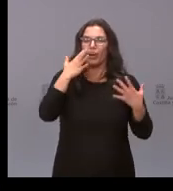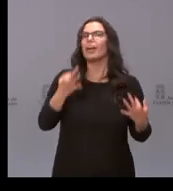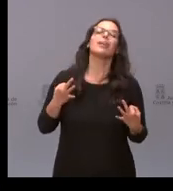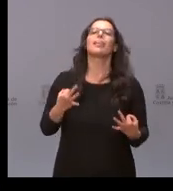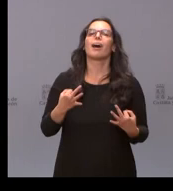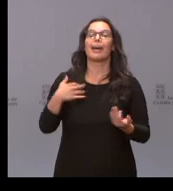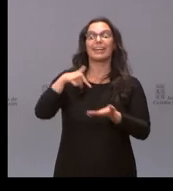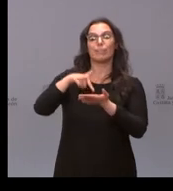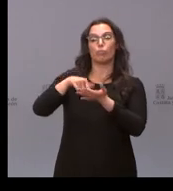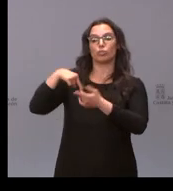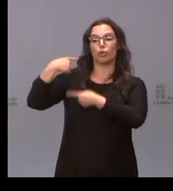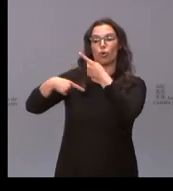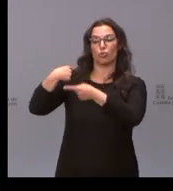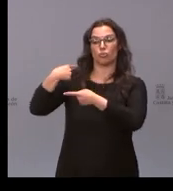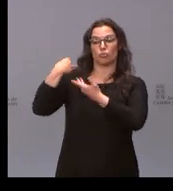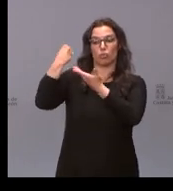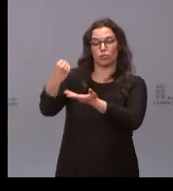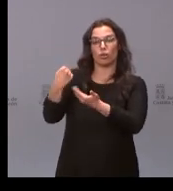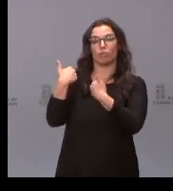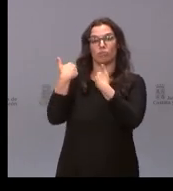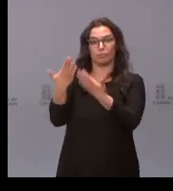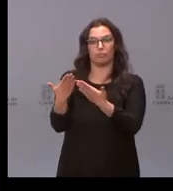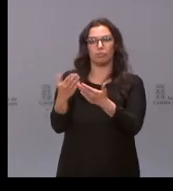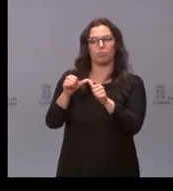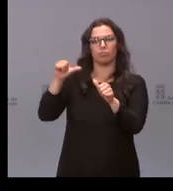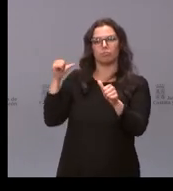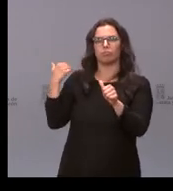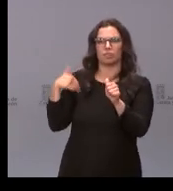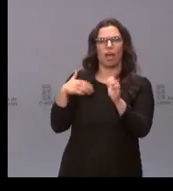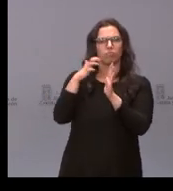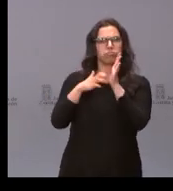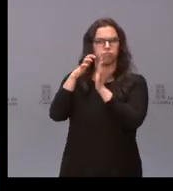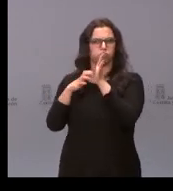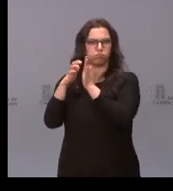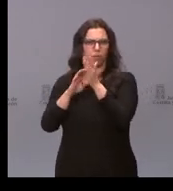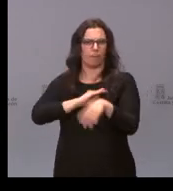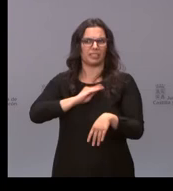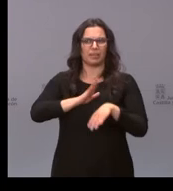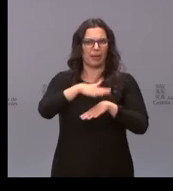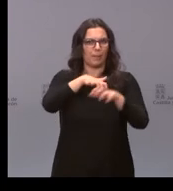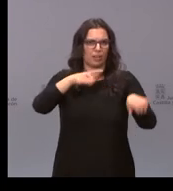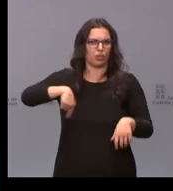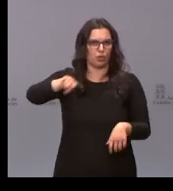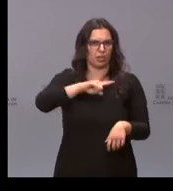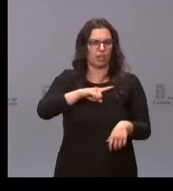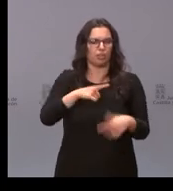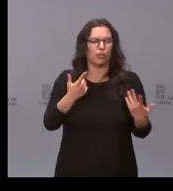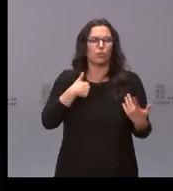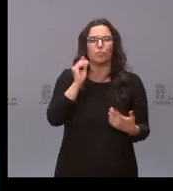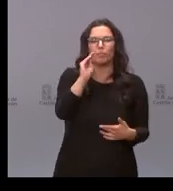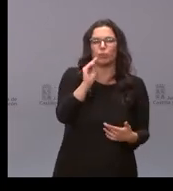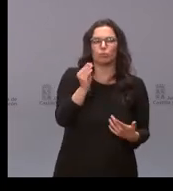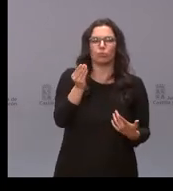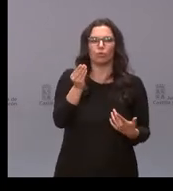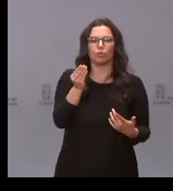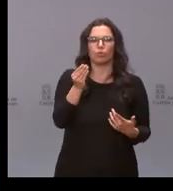impuesto de sucesiones y donaciones tenía ya unas bonificaciones muy muy elevadas no para el apartado mayoría de la gente la pregunta es sí sí sí